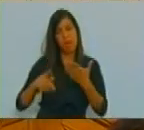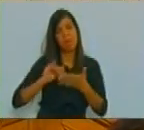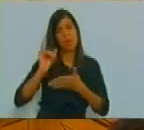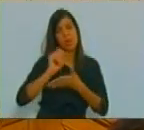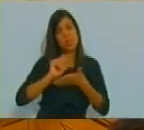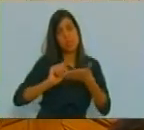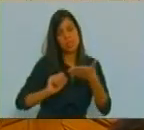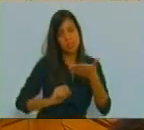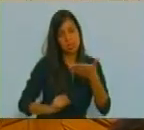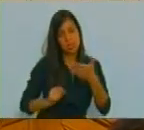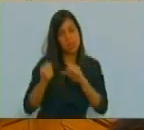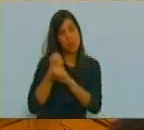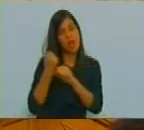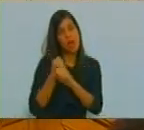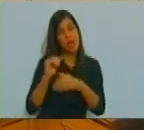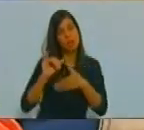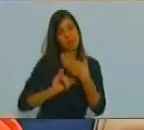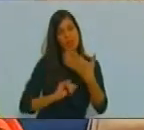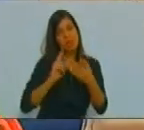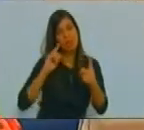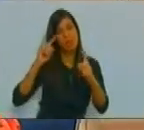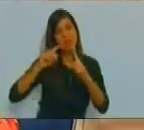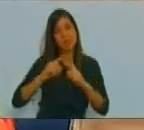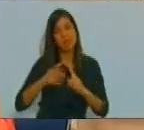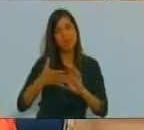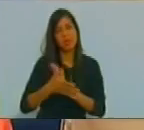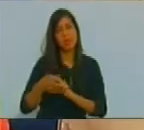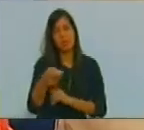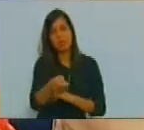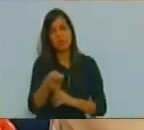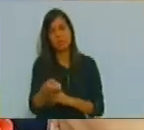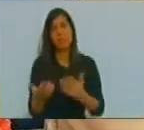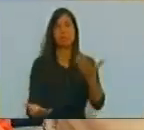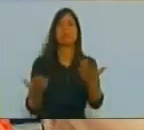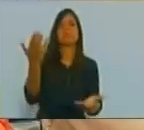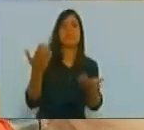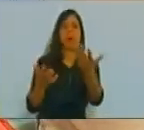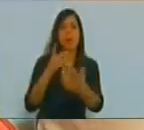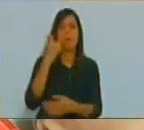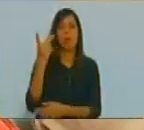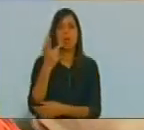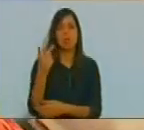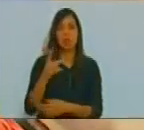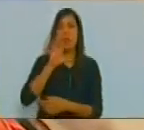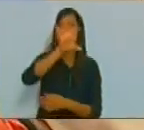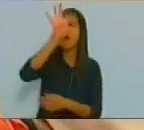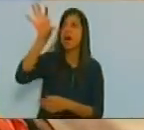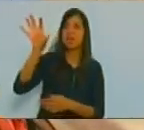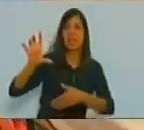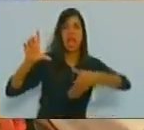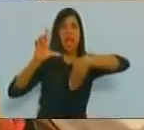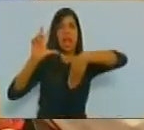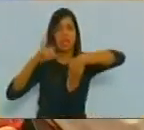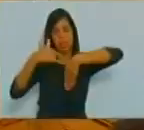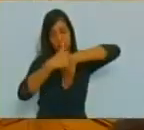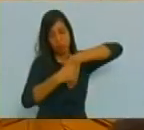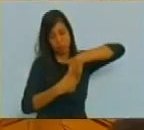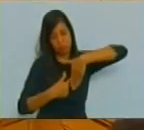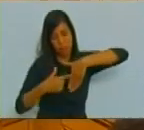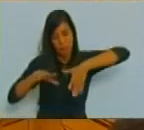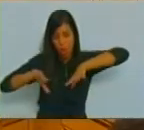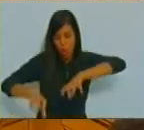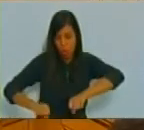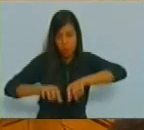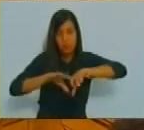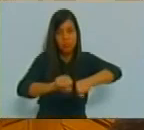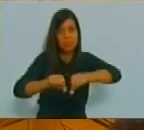función de atentar contra la estabilidad política de los gobiernos que ellos denominan antiestadounidense y